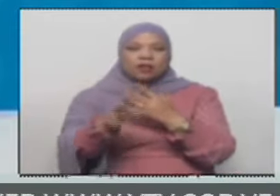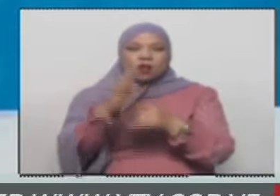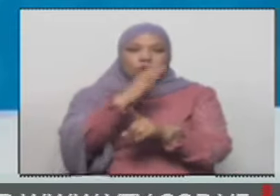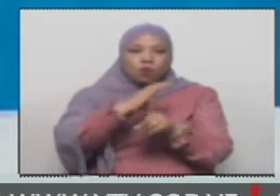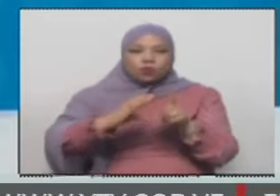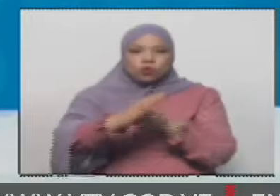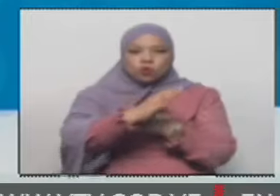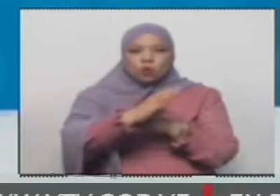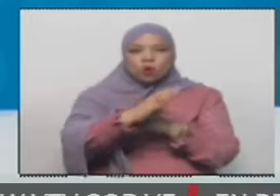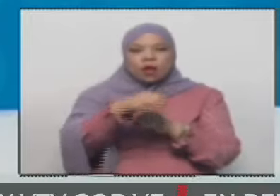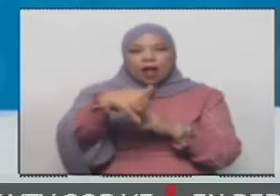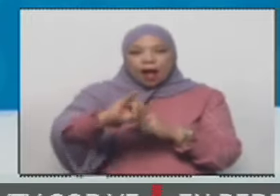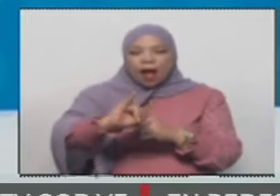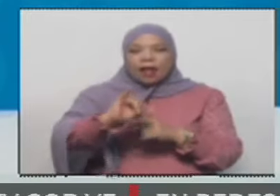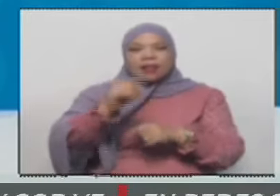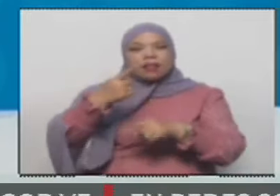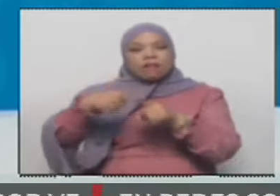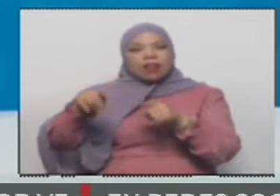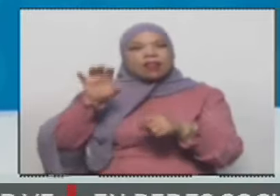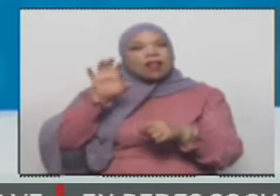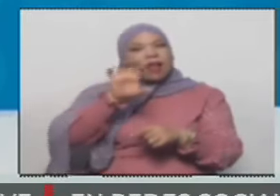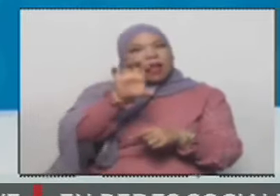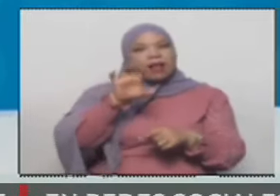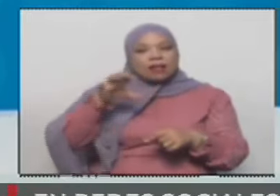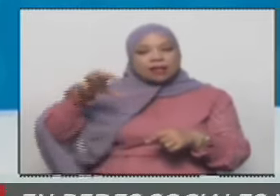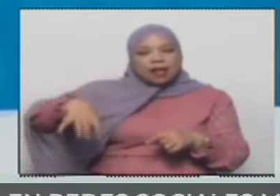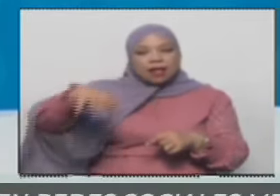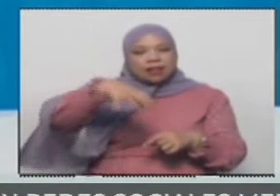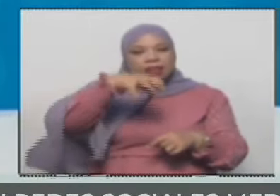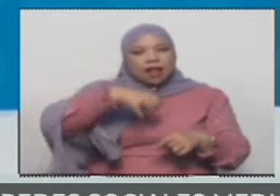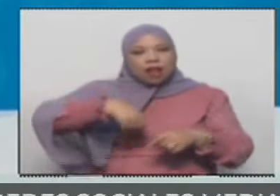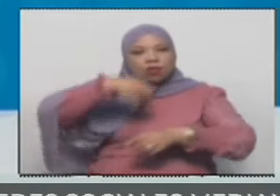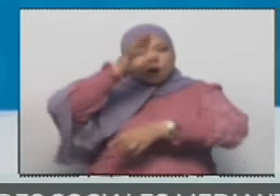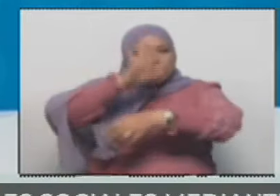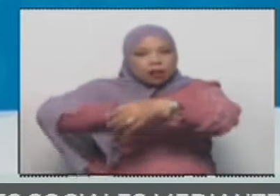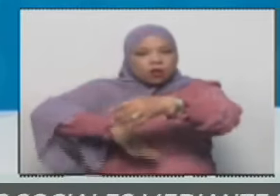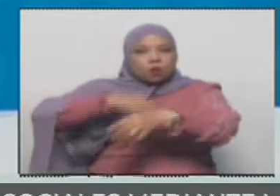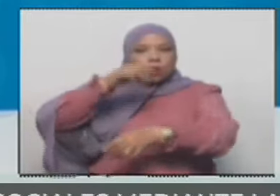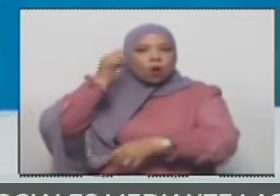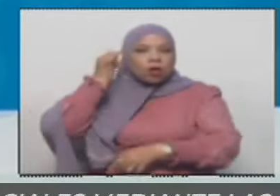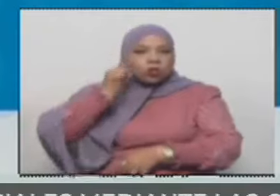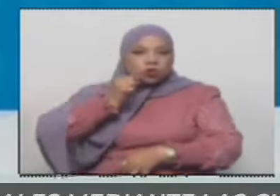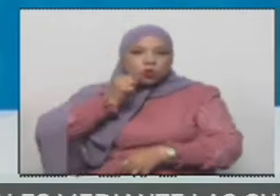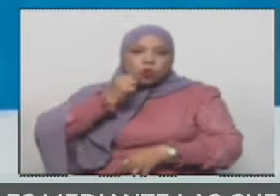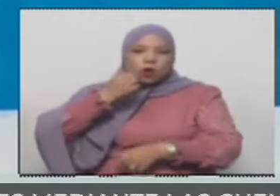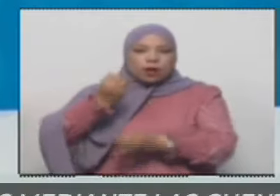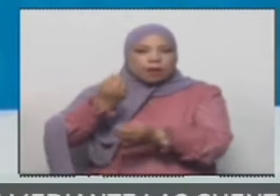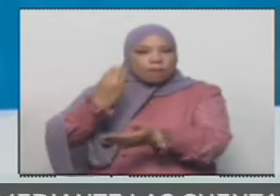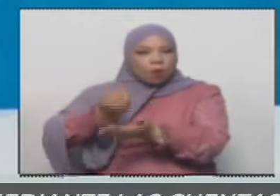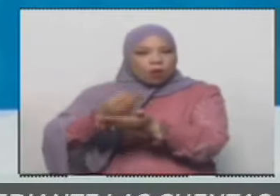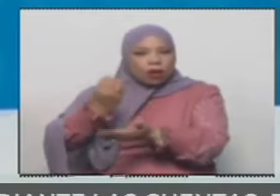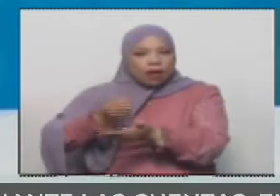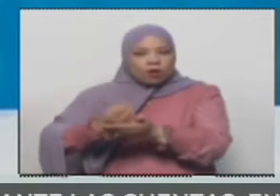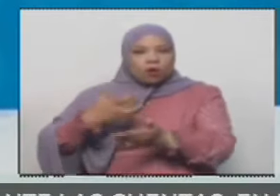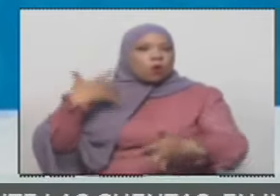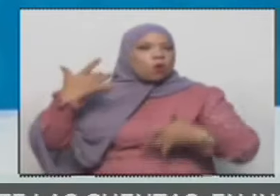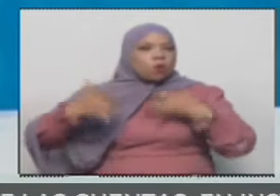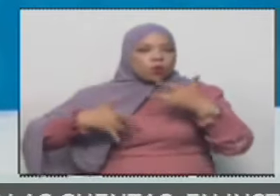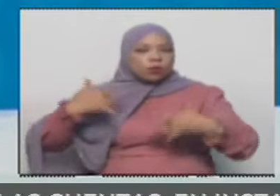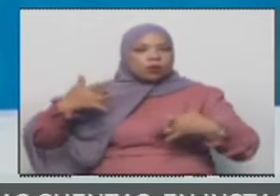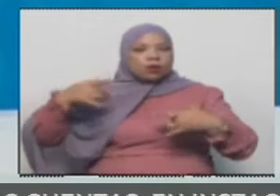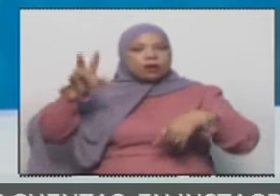región oriental. Eso fue una fiesta llena de colorido y además que